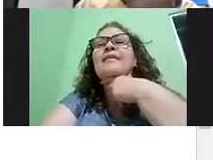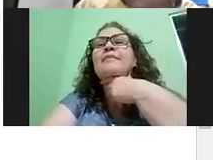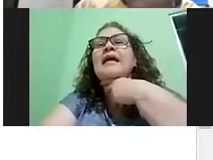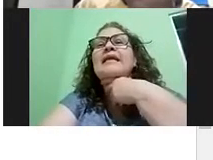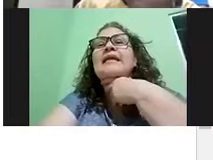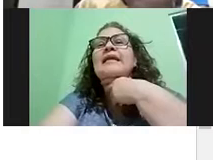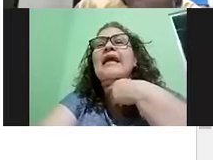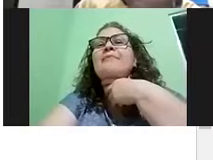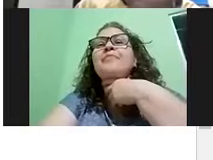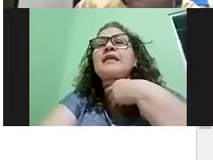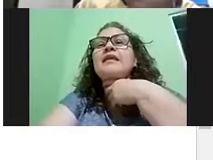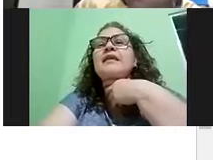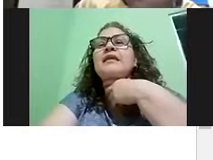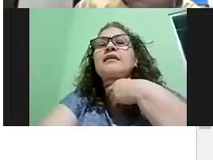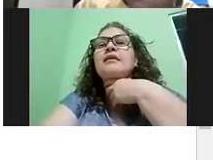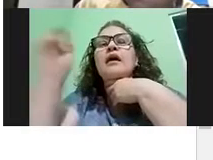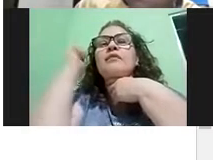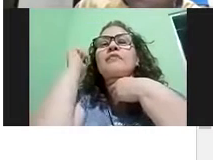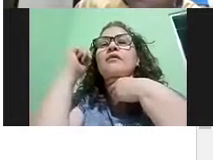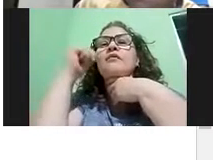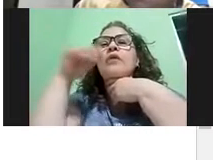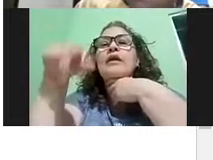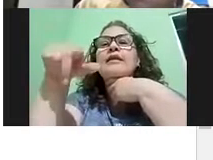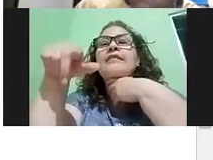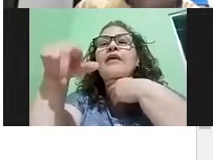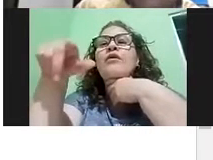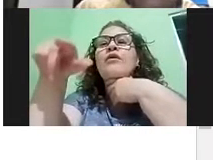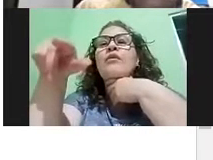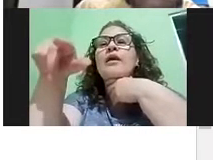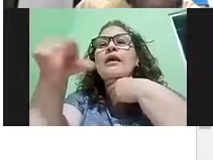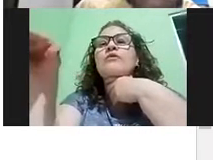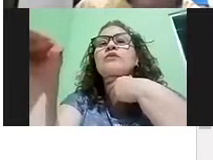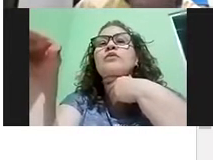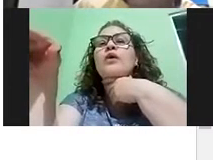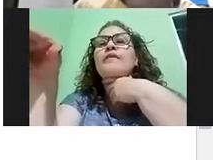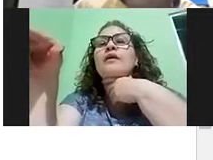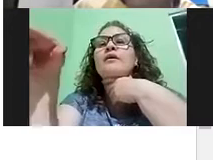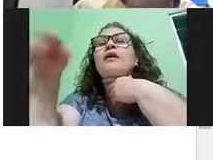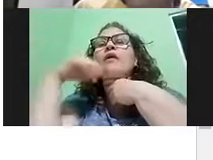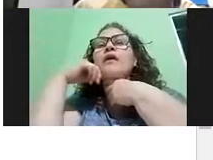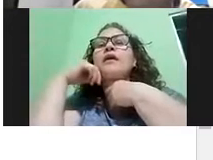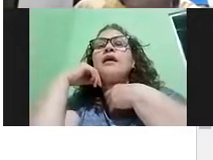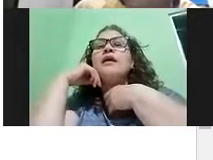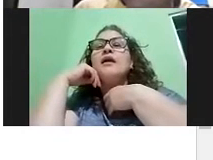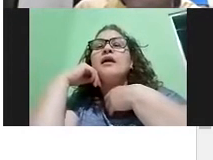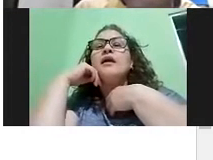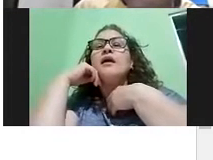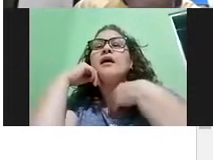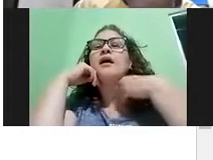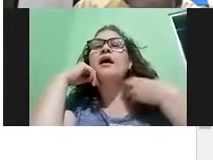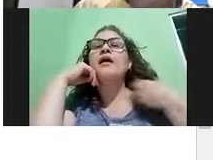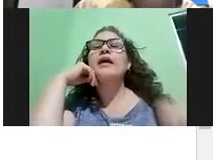Hi, my name. Ah, o es la de abajo o cuál. No, esa. Ahí es donde vamos a poner nosotros la